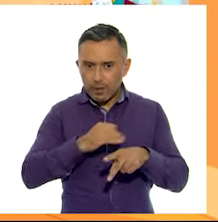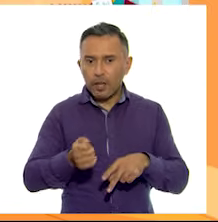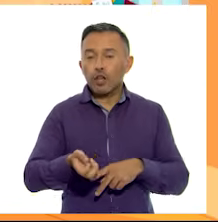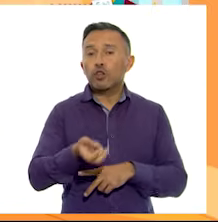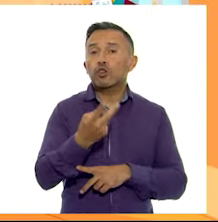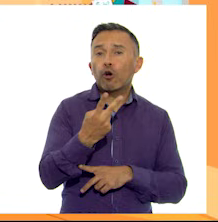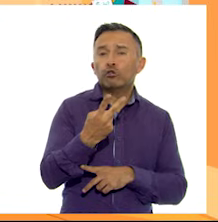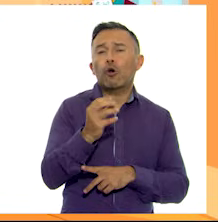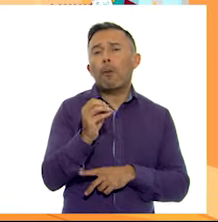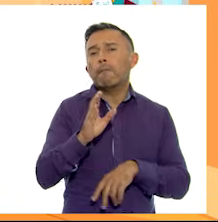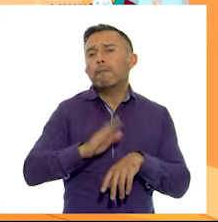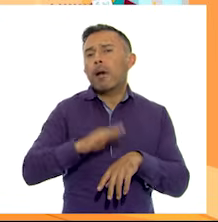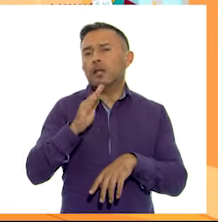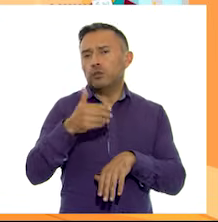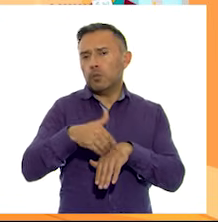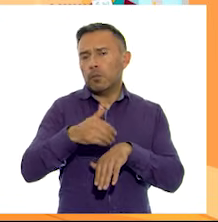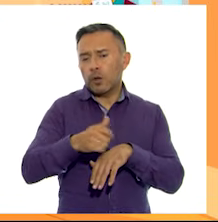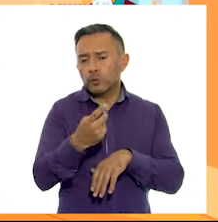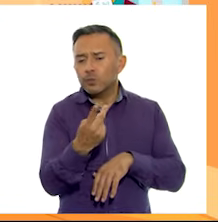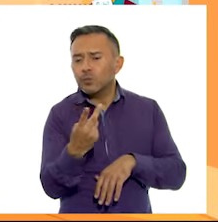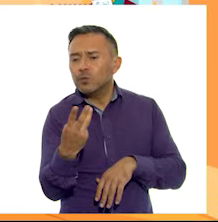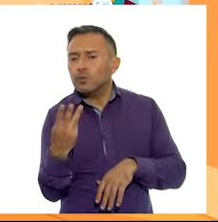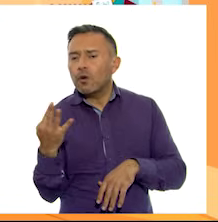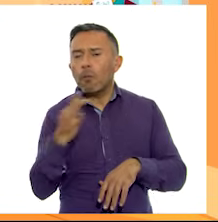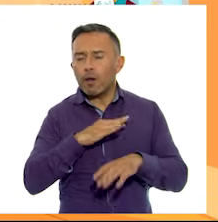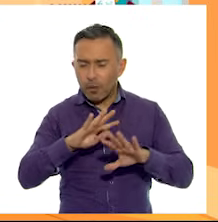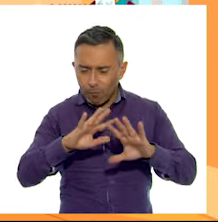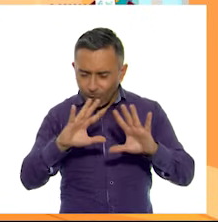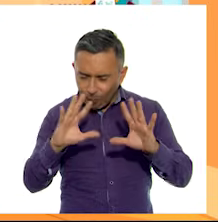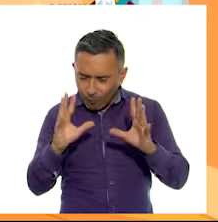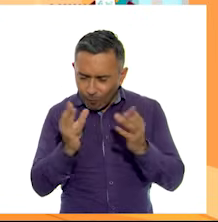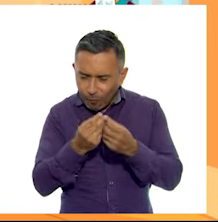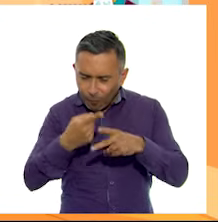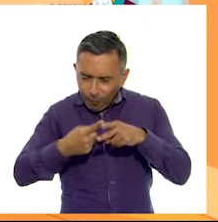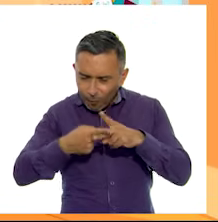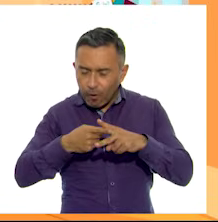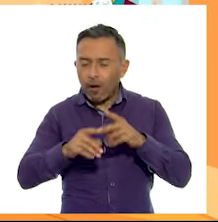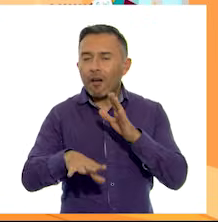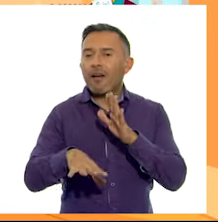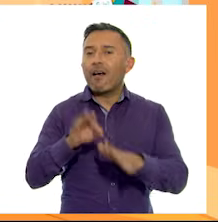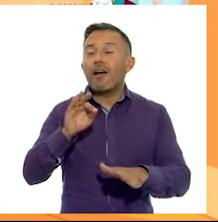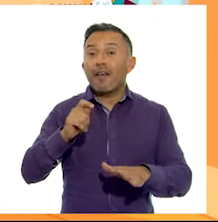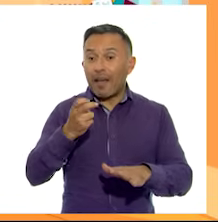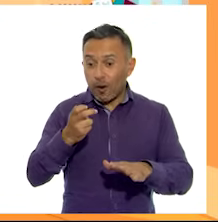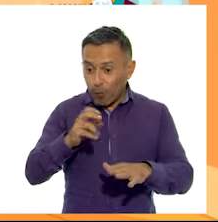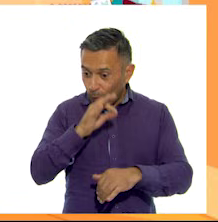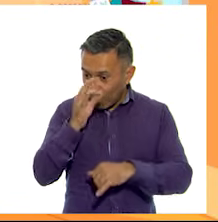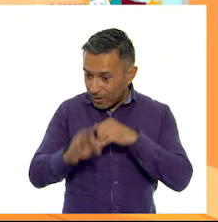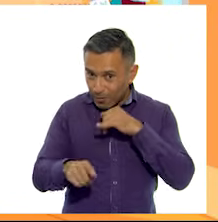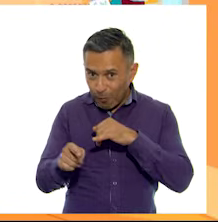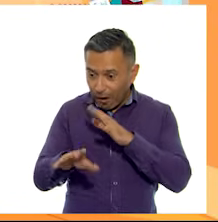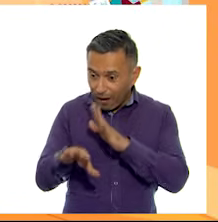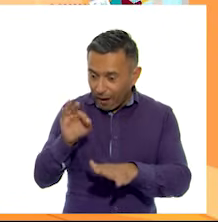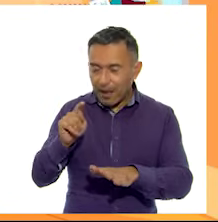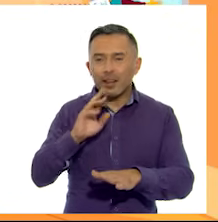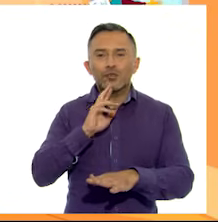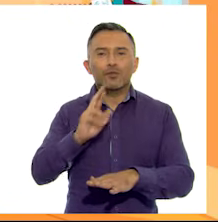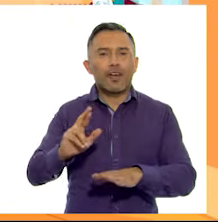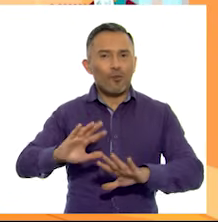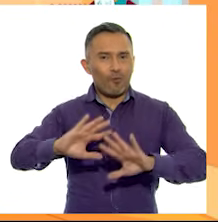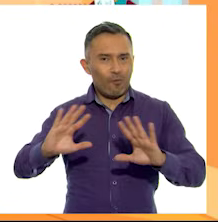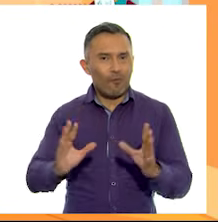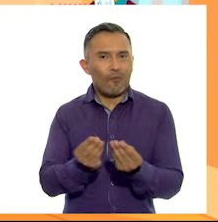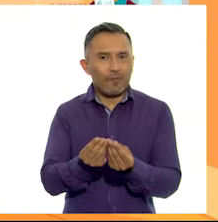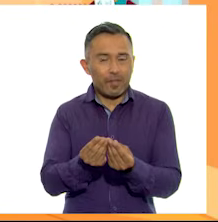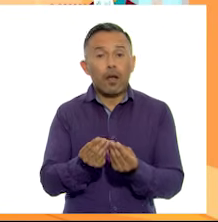2 o más números para obtener otro, y el resultado final representa la cantidad de todos ellos. No hay un límite